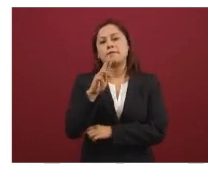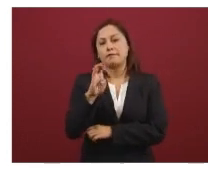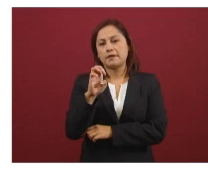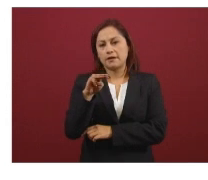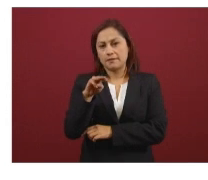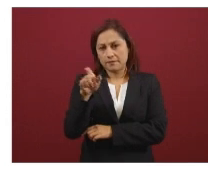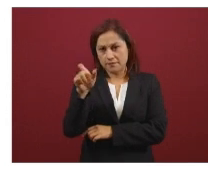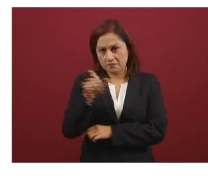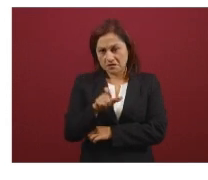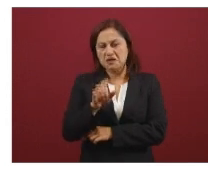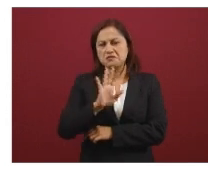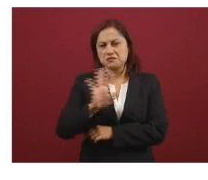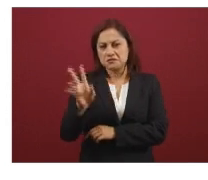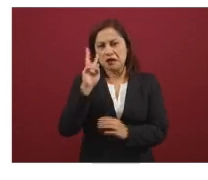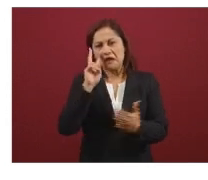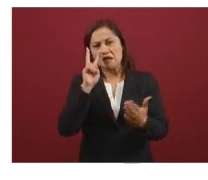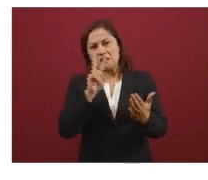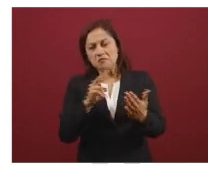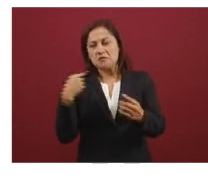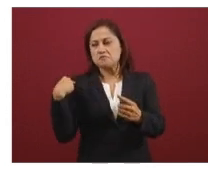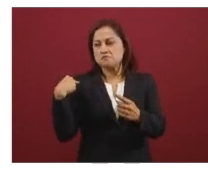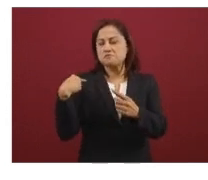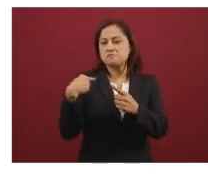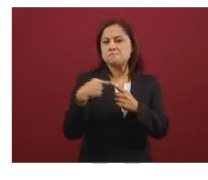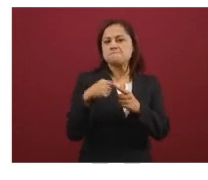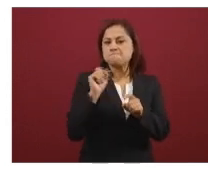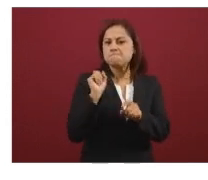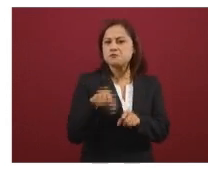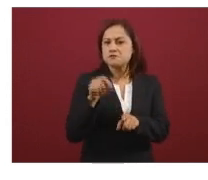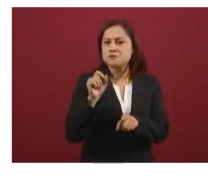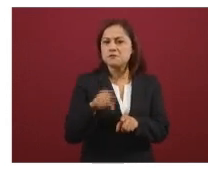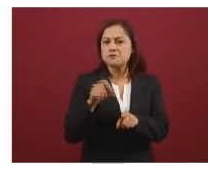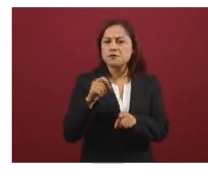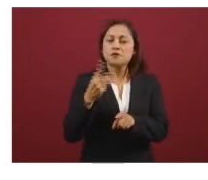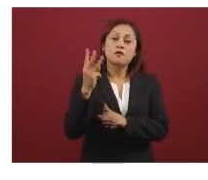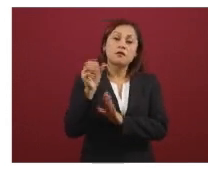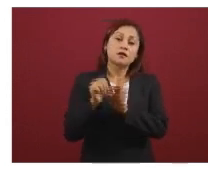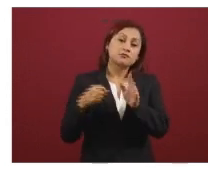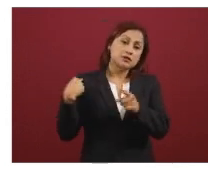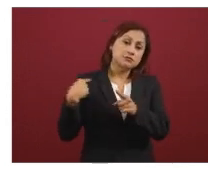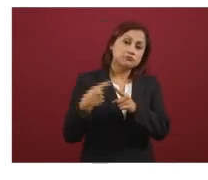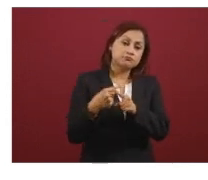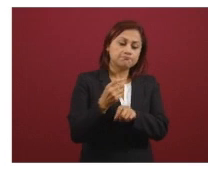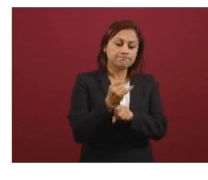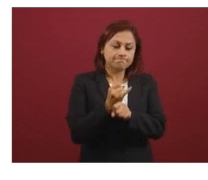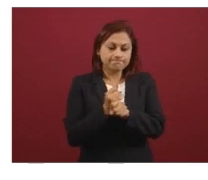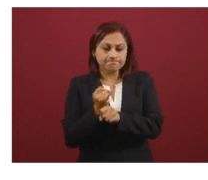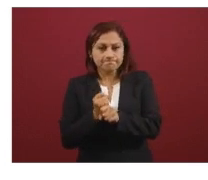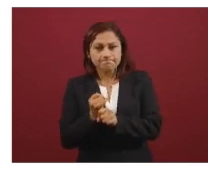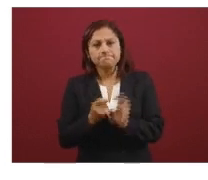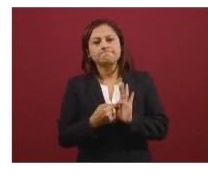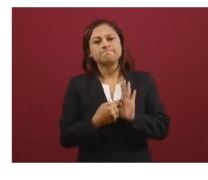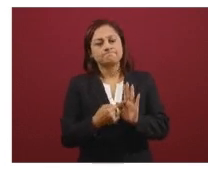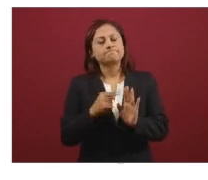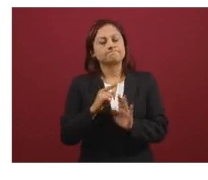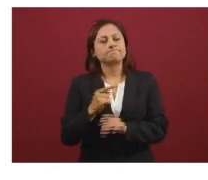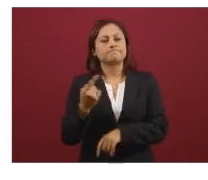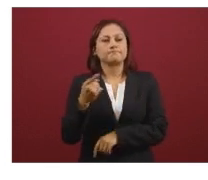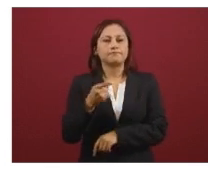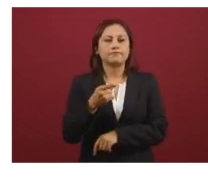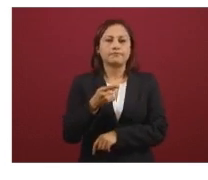es algo que hemos visto ya como una tendencia en estos tres meses de ejercicio. Tenemos las marcas